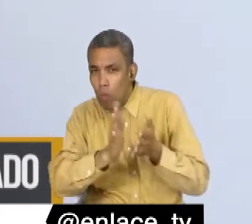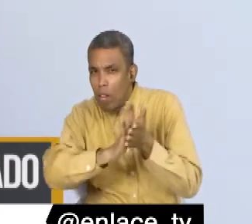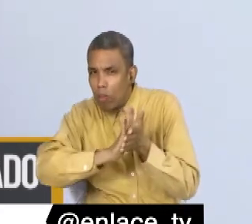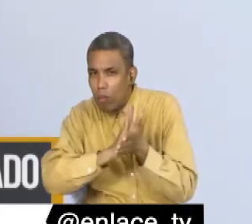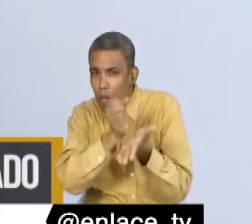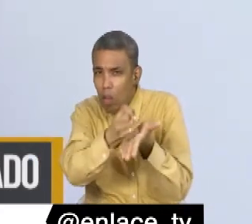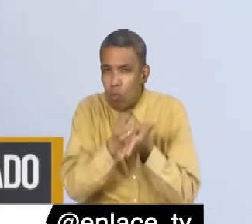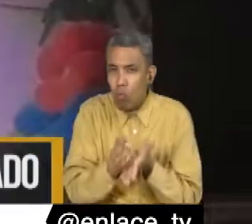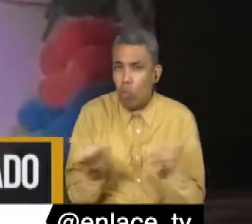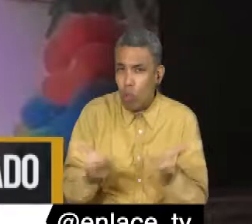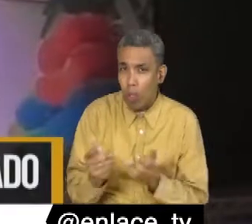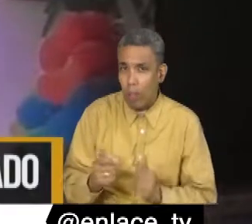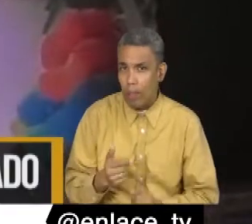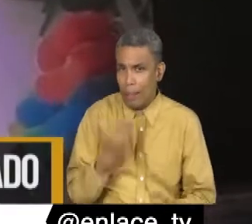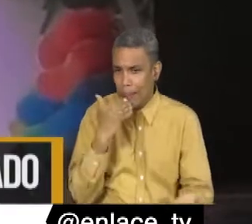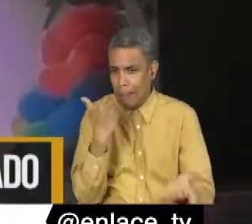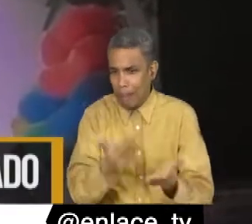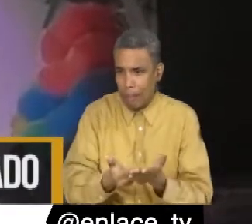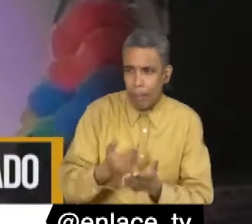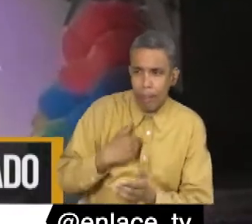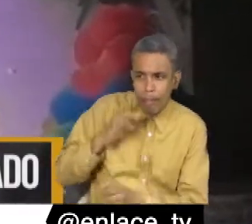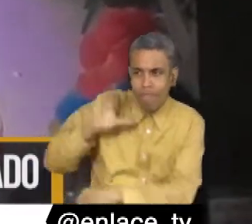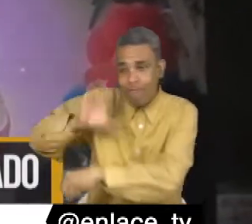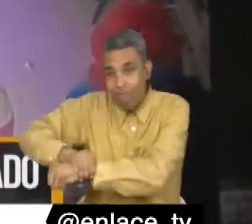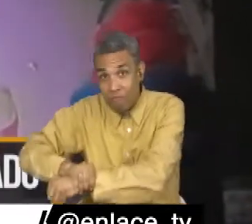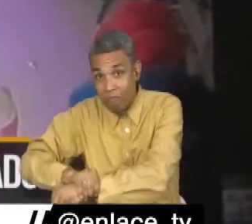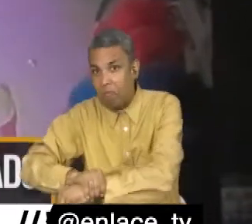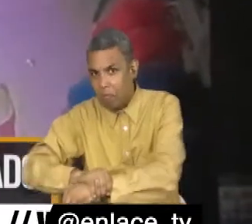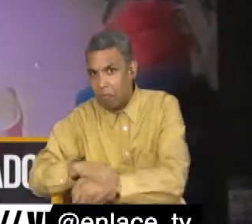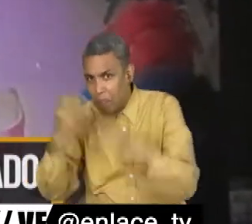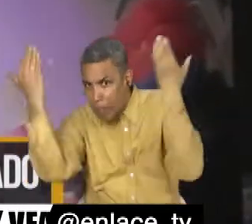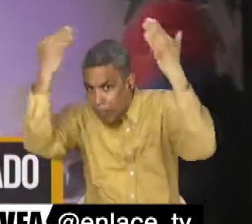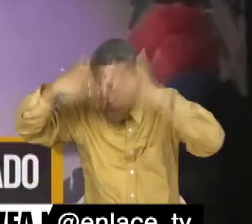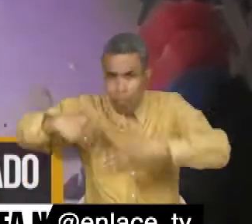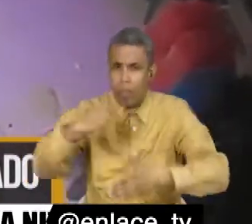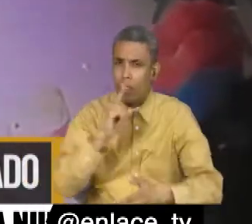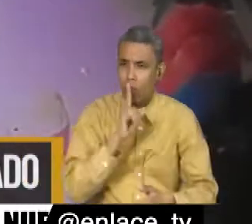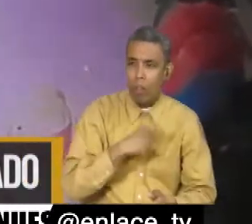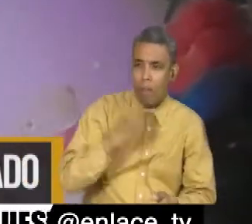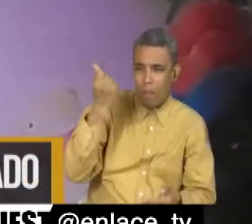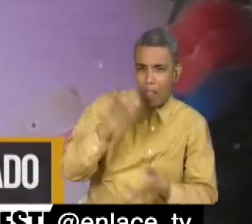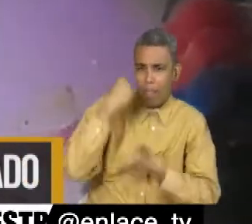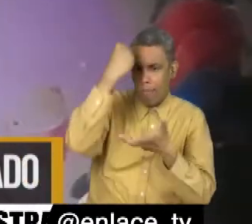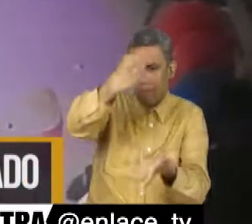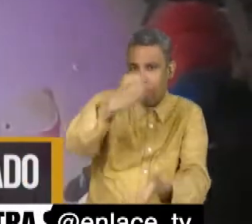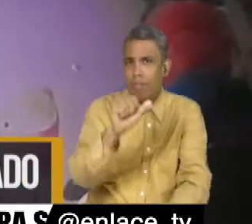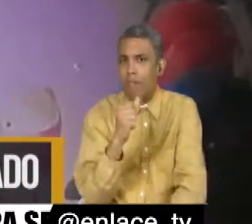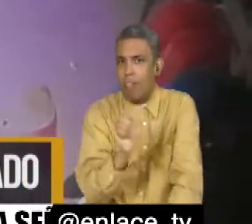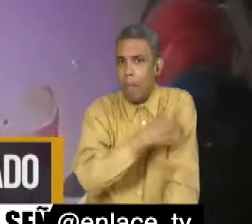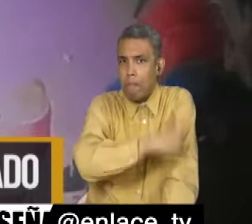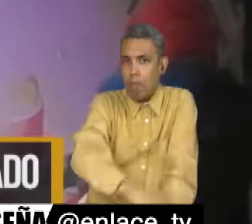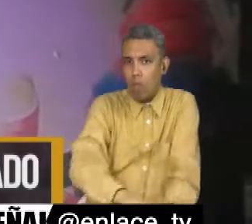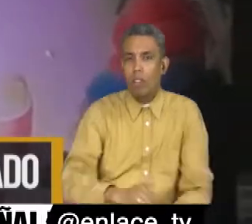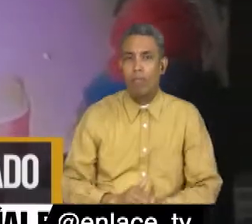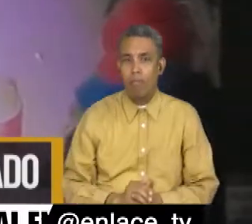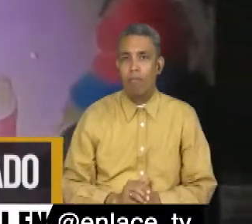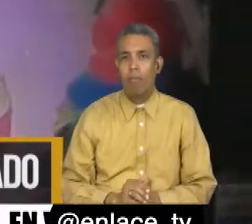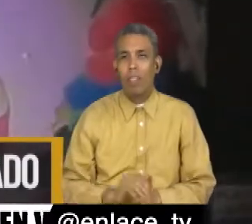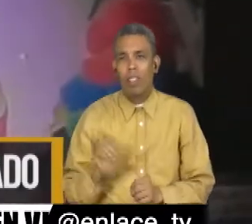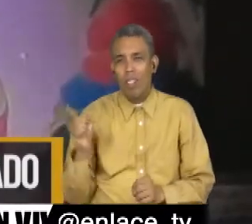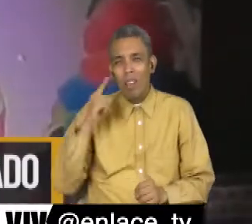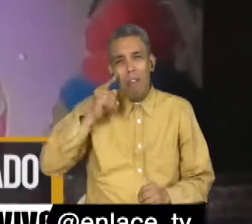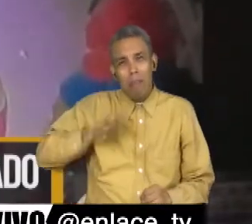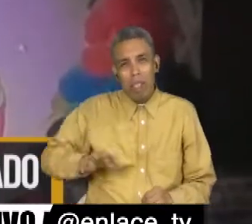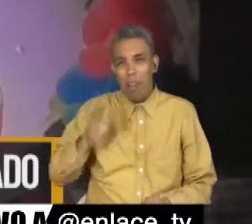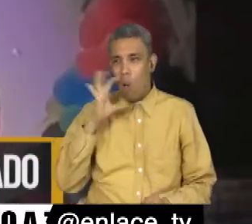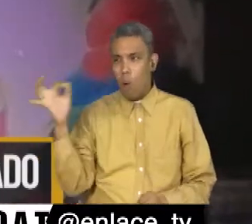estos individuos comprometidos en el hecho. Este ataque armado a la policía estaría relacionado con el plan pistola anunciado por el Clan del Golfo en